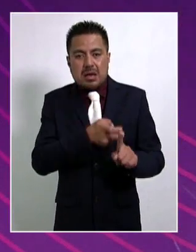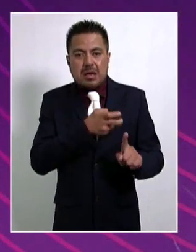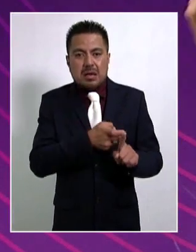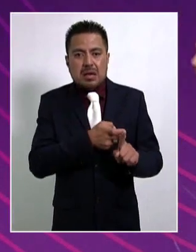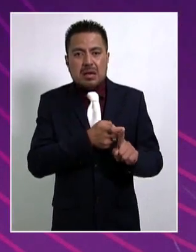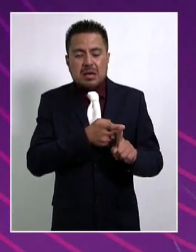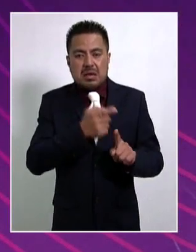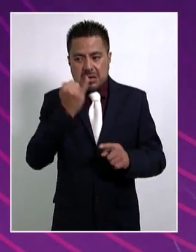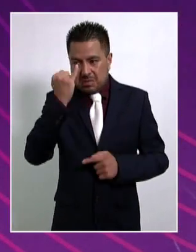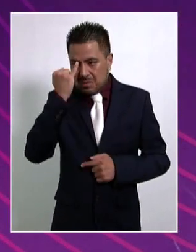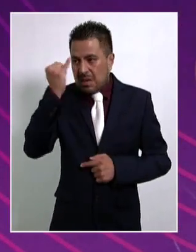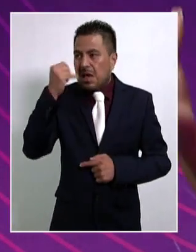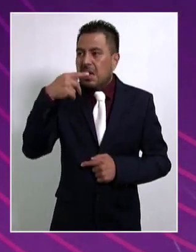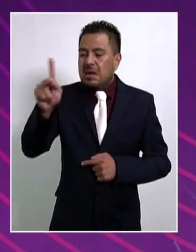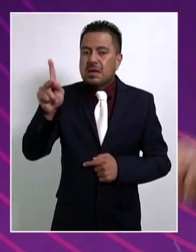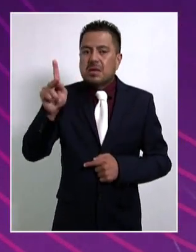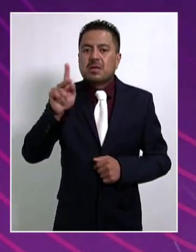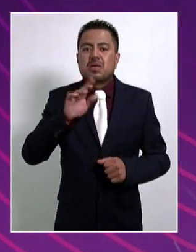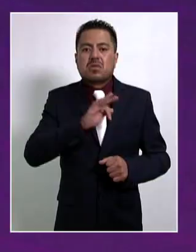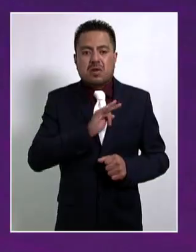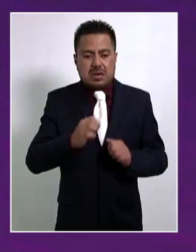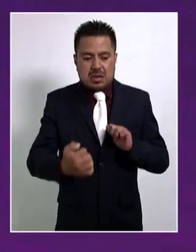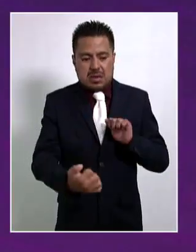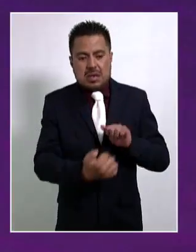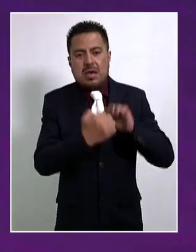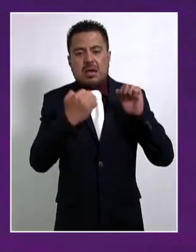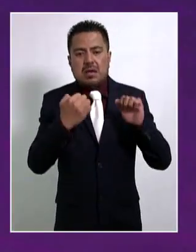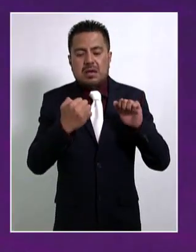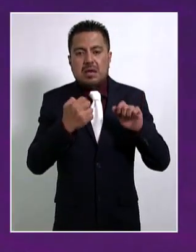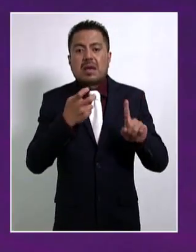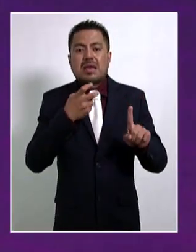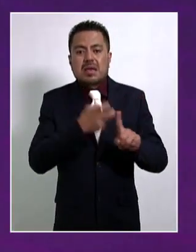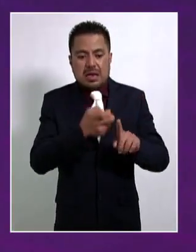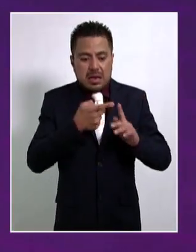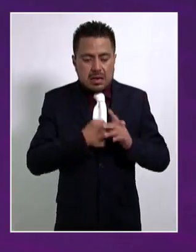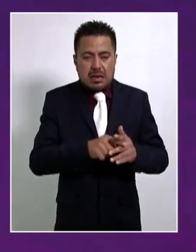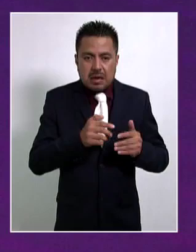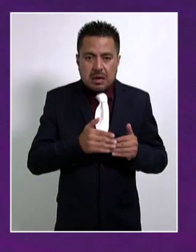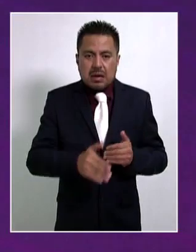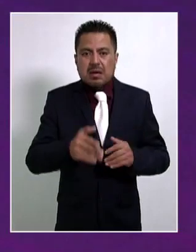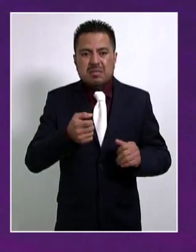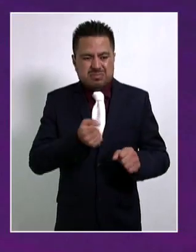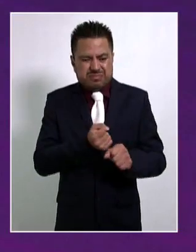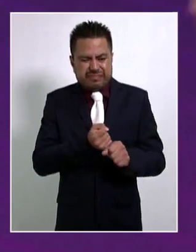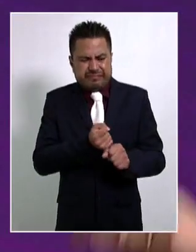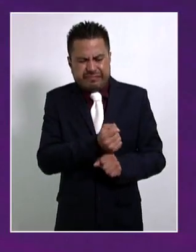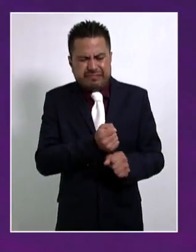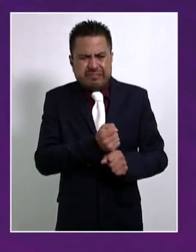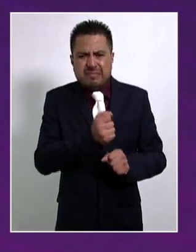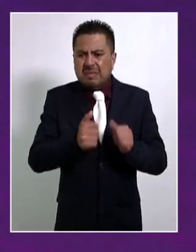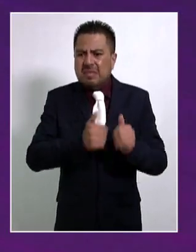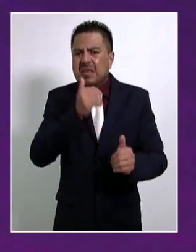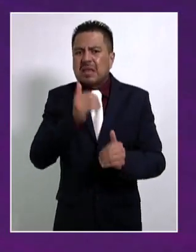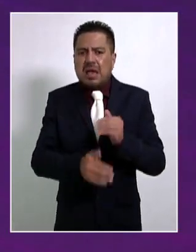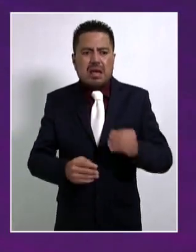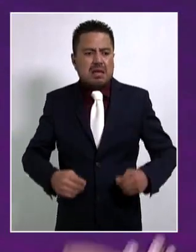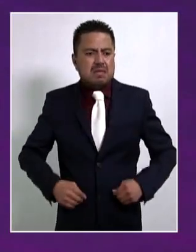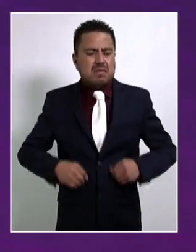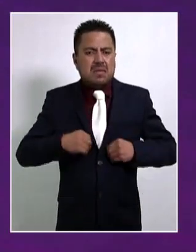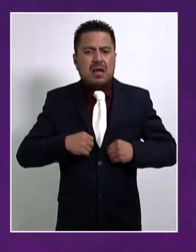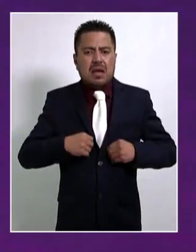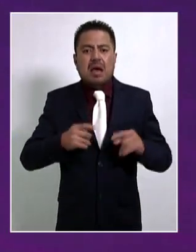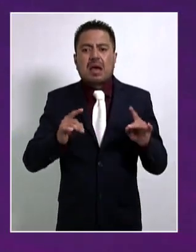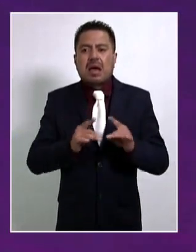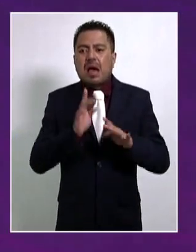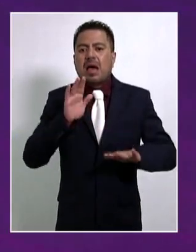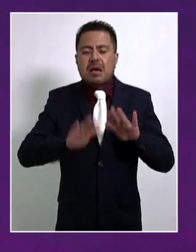sea, en su imaginario es que es un engaño, ¿no? De ahí viene la violencia que termina con la vida y que es el